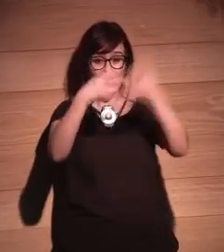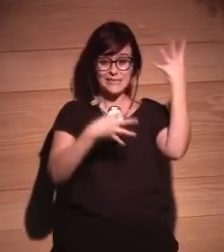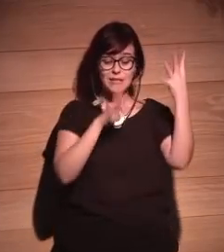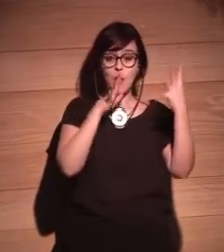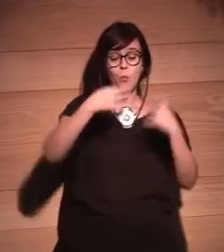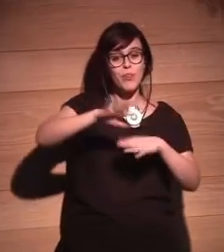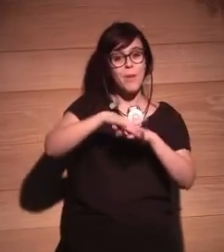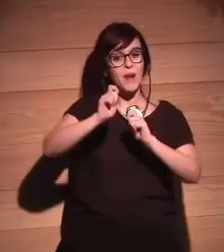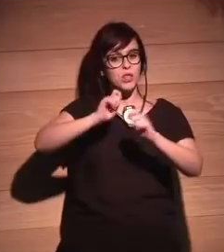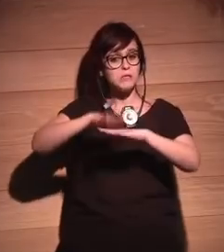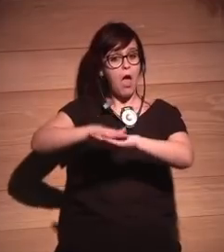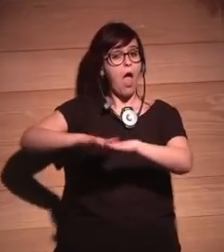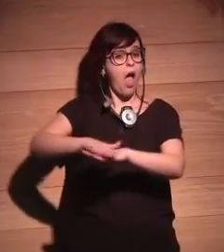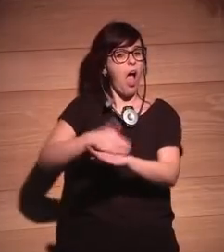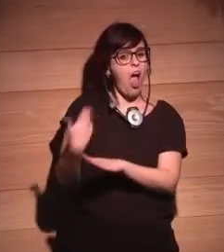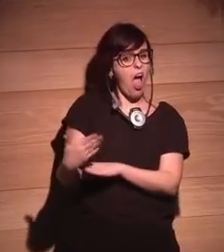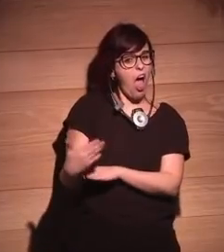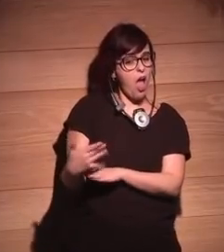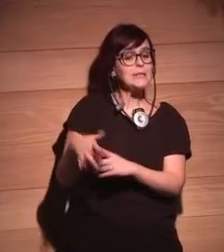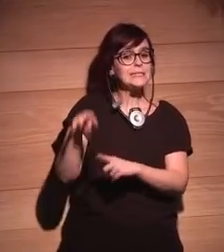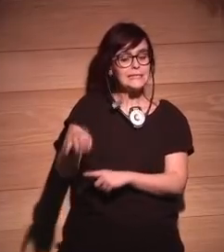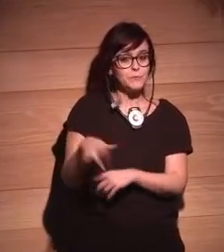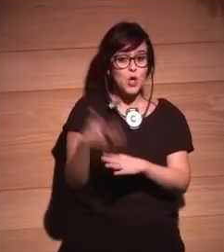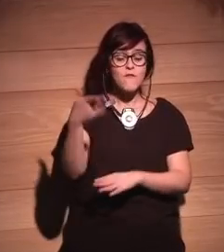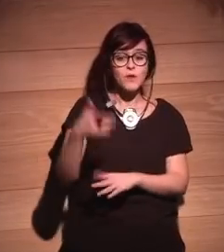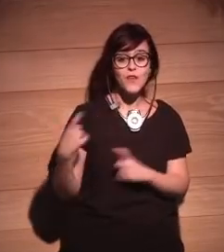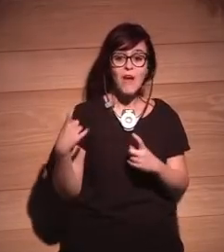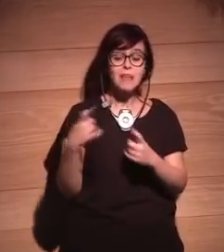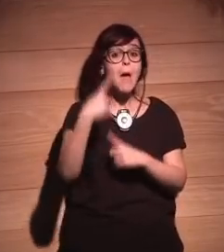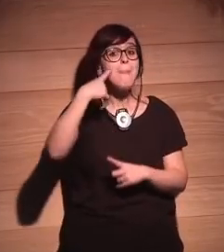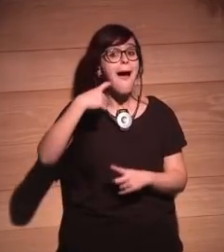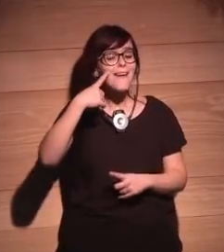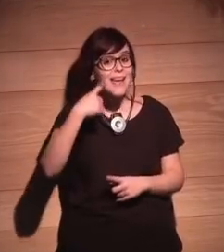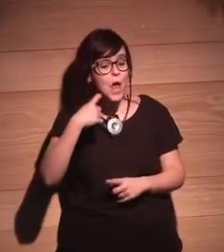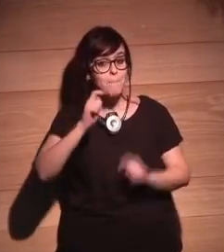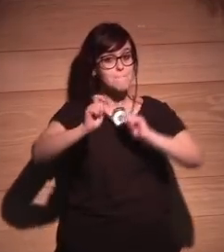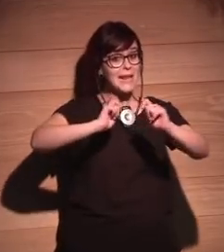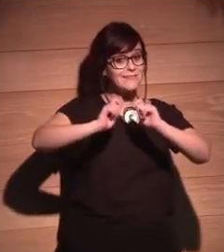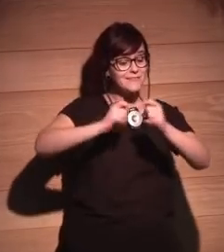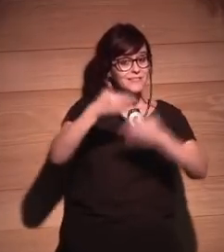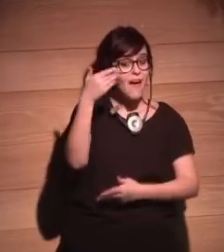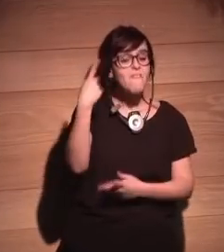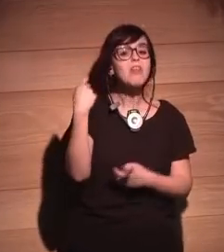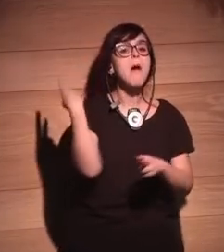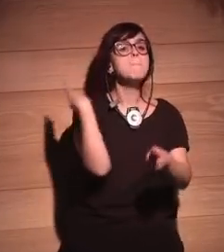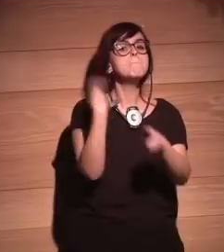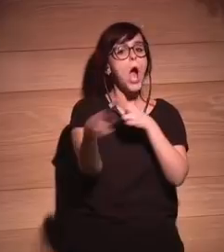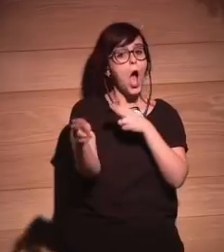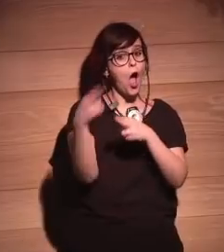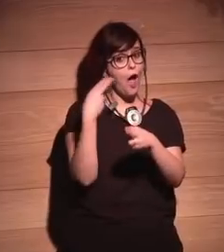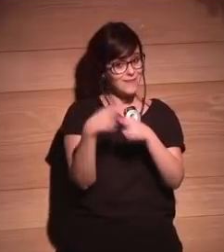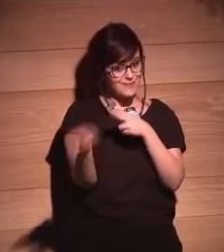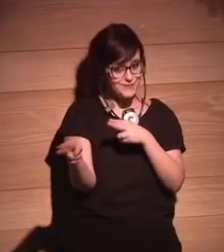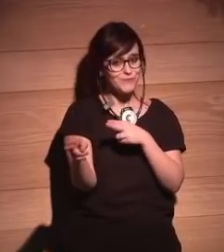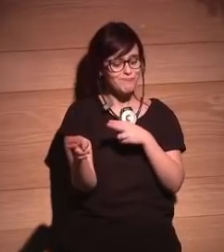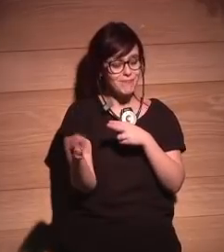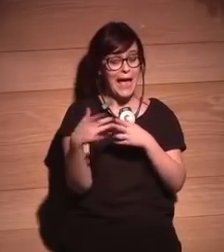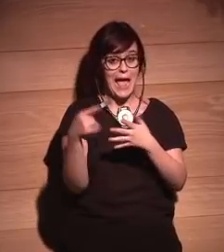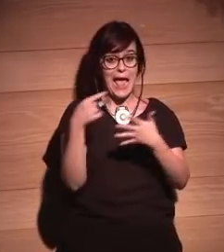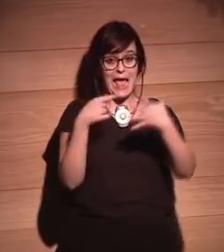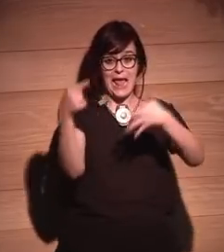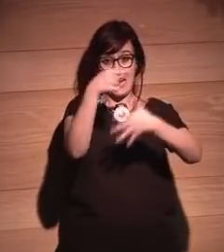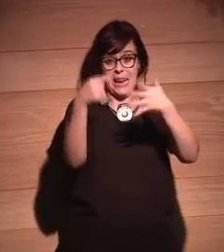abajo del todo faltaban unos muy importantes, más allá de los banqueros y de la prensa, que son los políticos. Bien, en ese